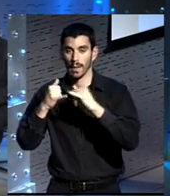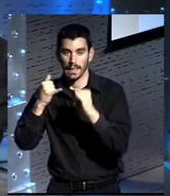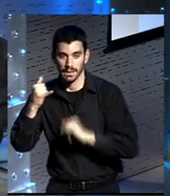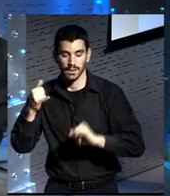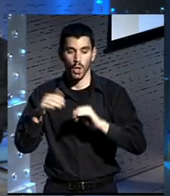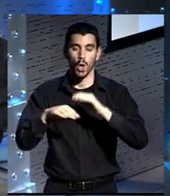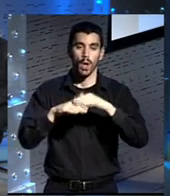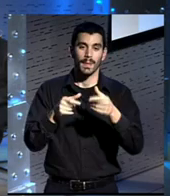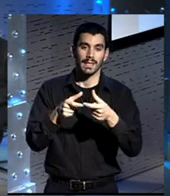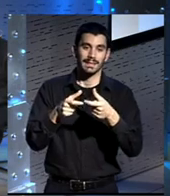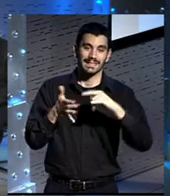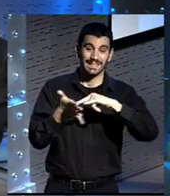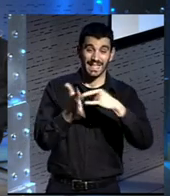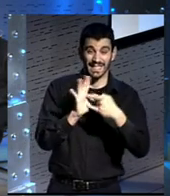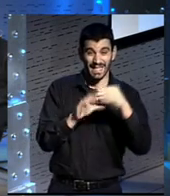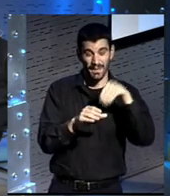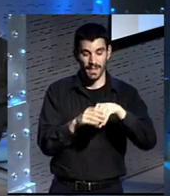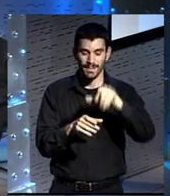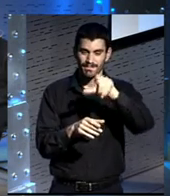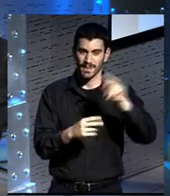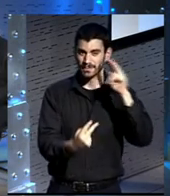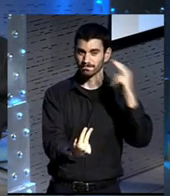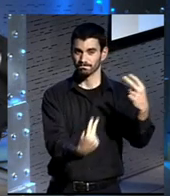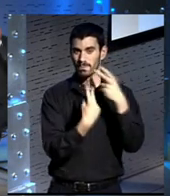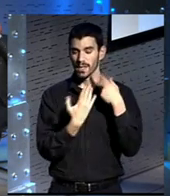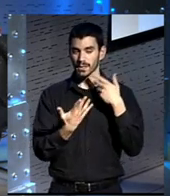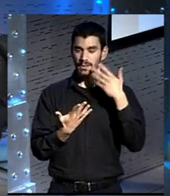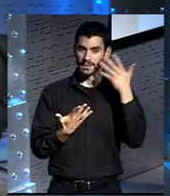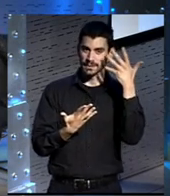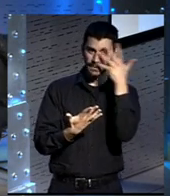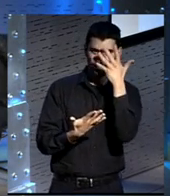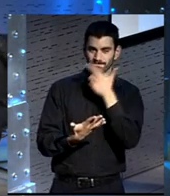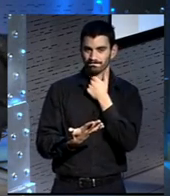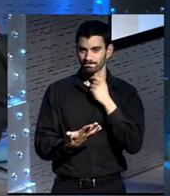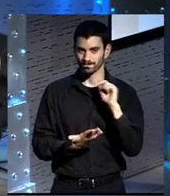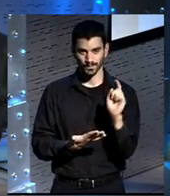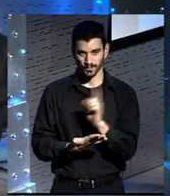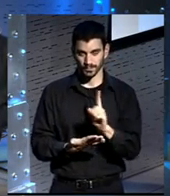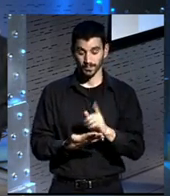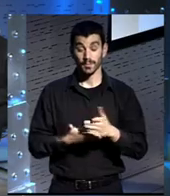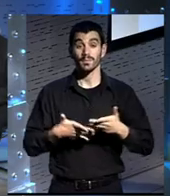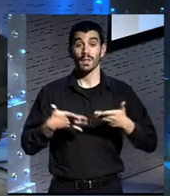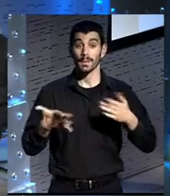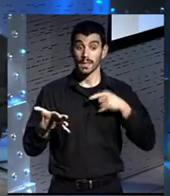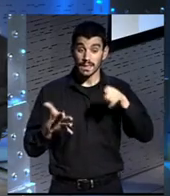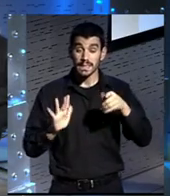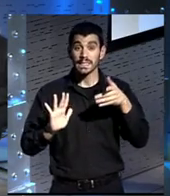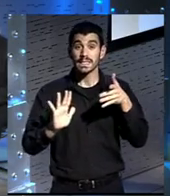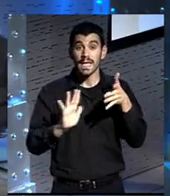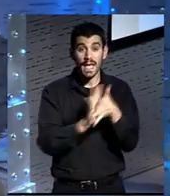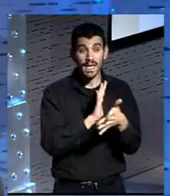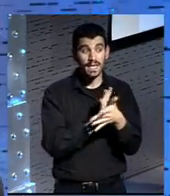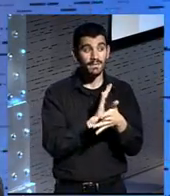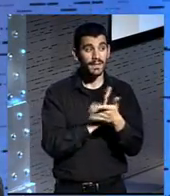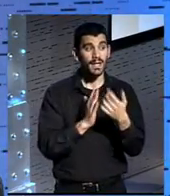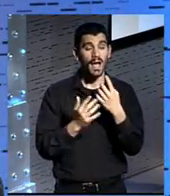pues no han generado buenas percepciones en sus clientelas. Pero eso no significa que determinadas